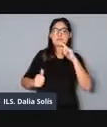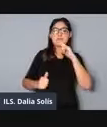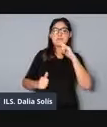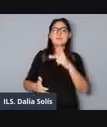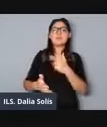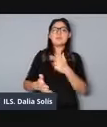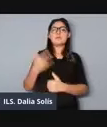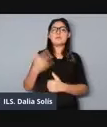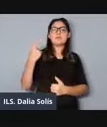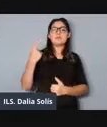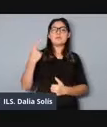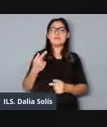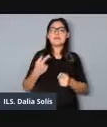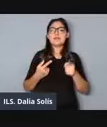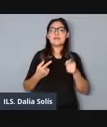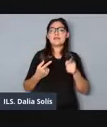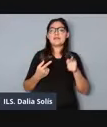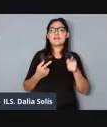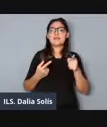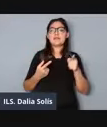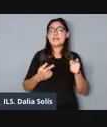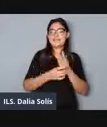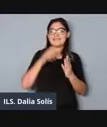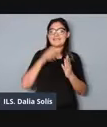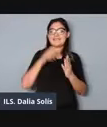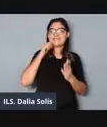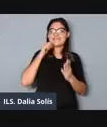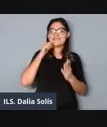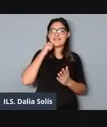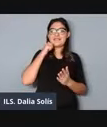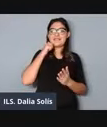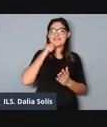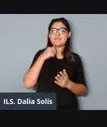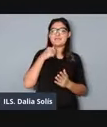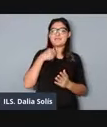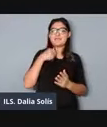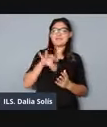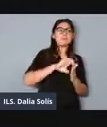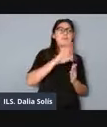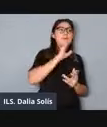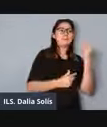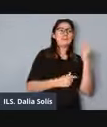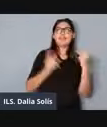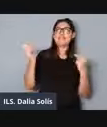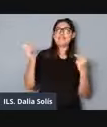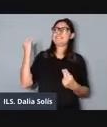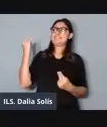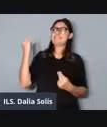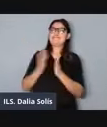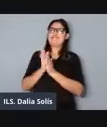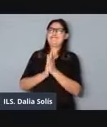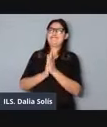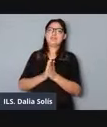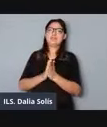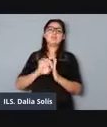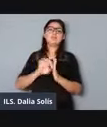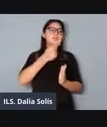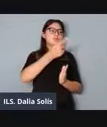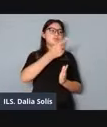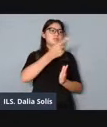este, dice que siempre tengo opción, ¿no? Si, esto, si me enojo contigo, pues me voy para allá, y si me enojo para allá, pues me vengo para acá y